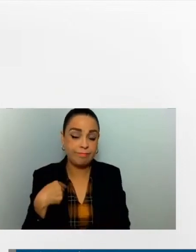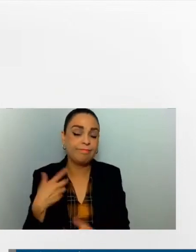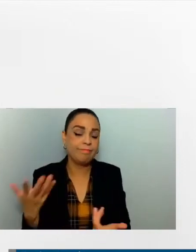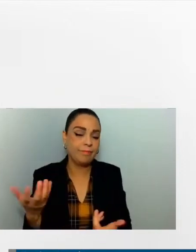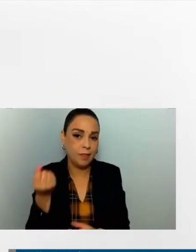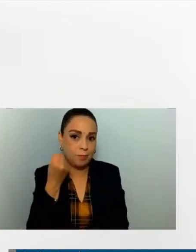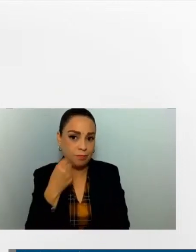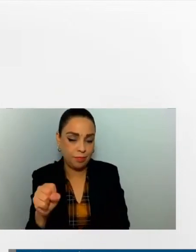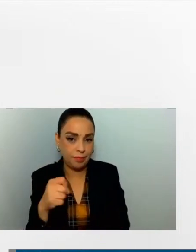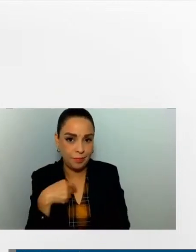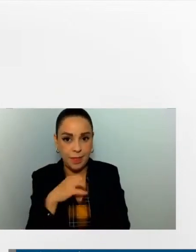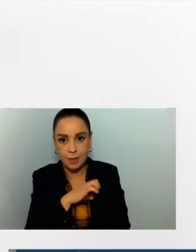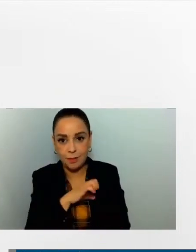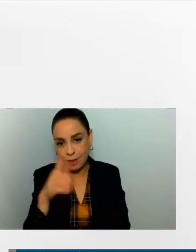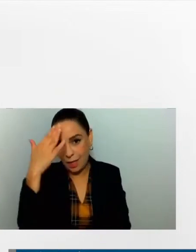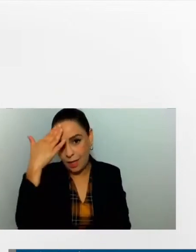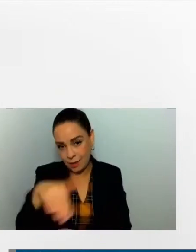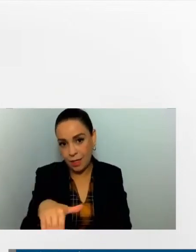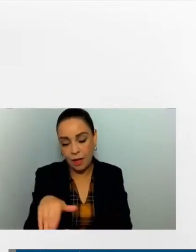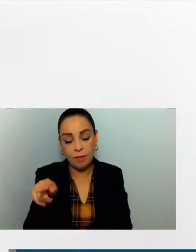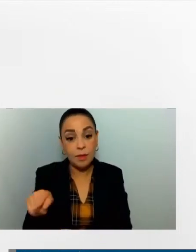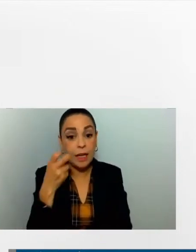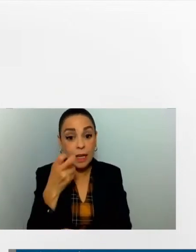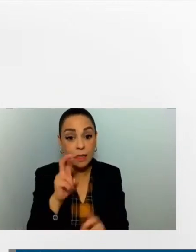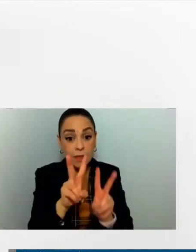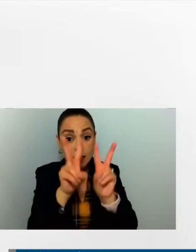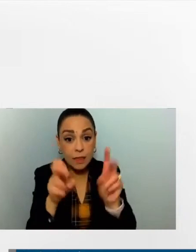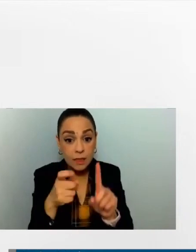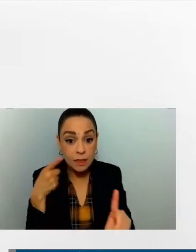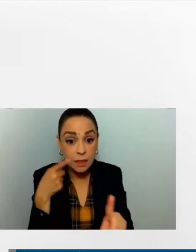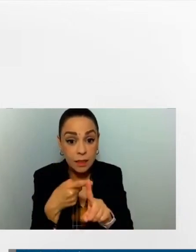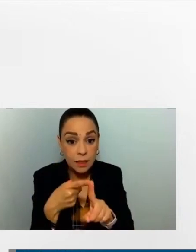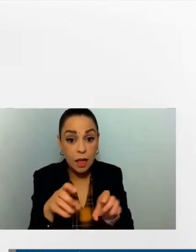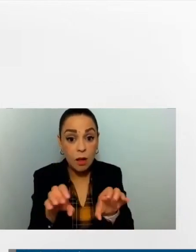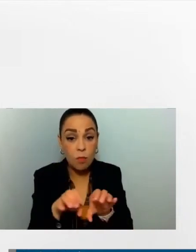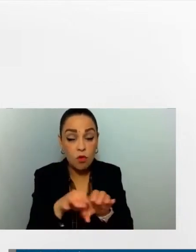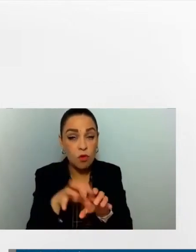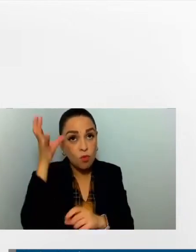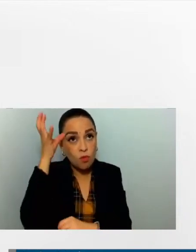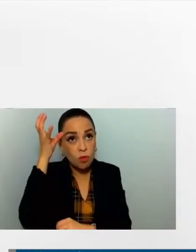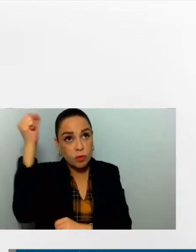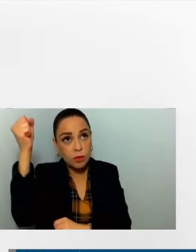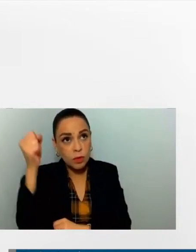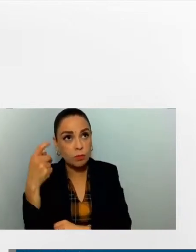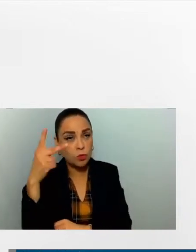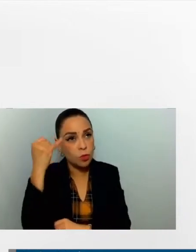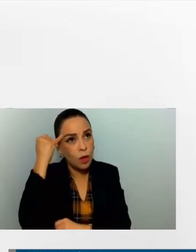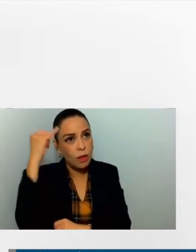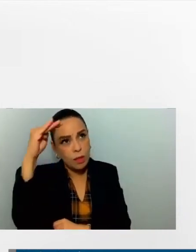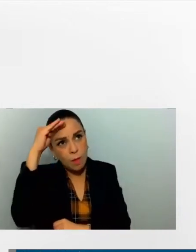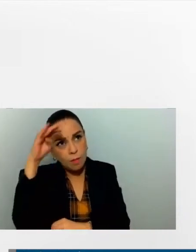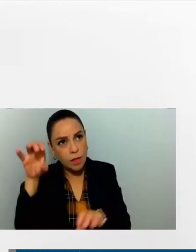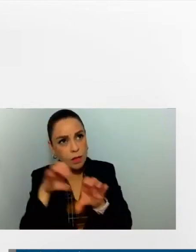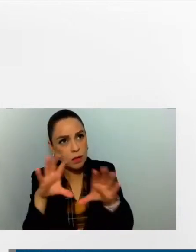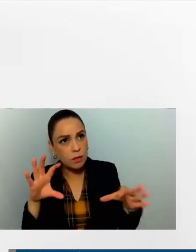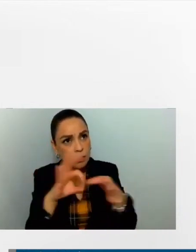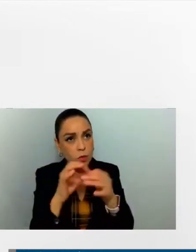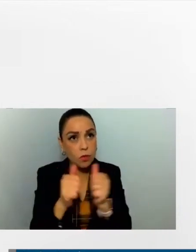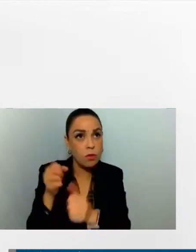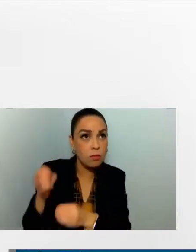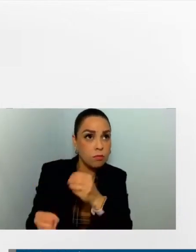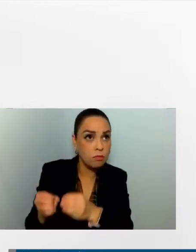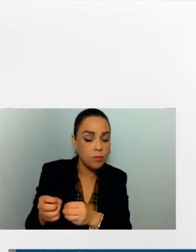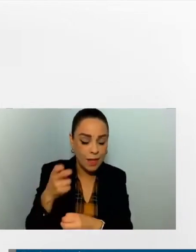Efectivamente, este tipo de panoramas, el conocimiento de los criterios jurídicos ayuda a medir, ¿no? Nos da incentivos,